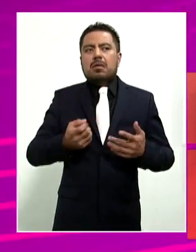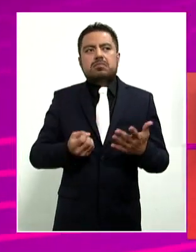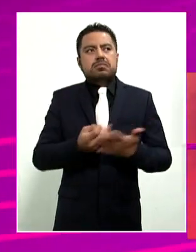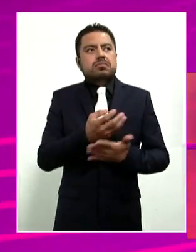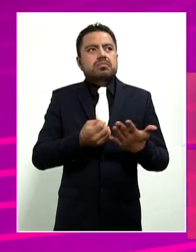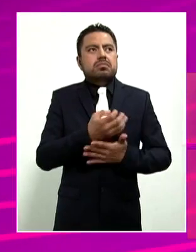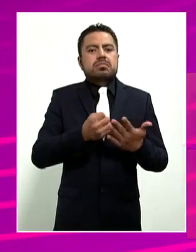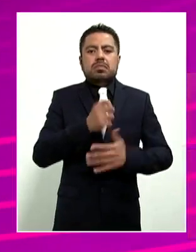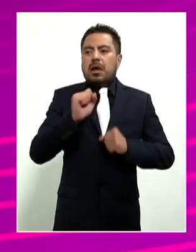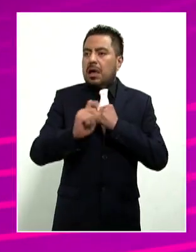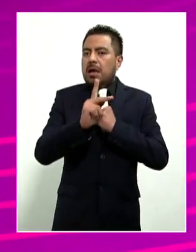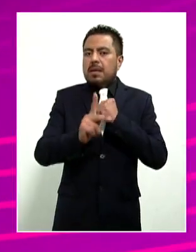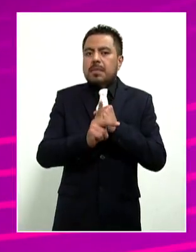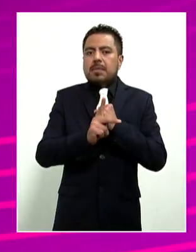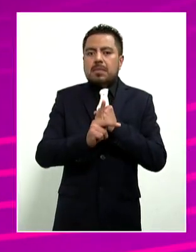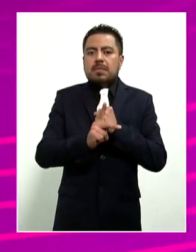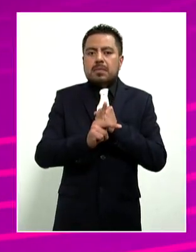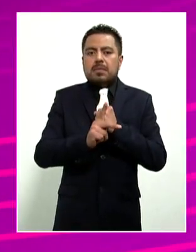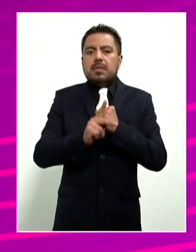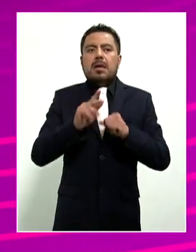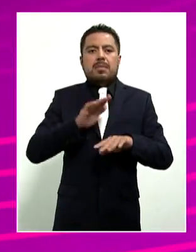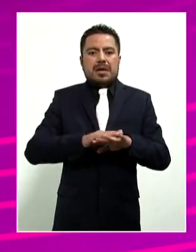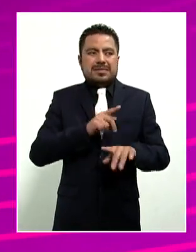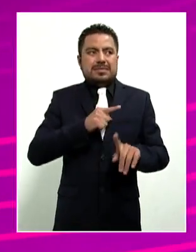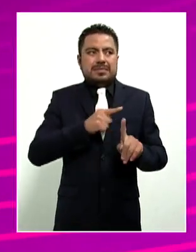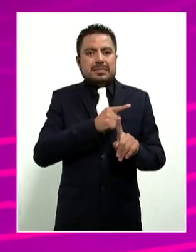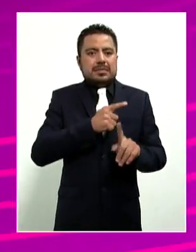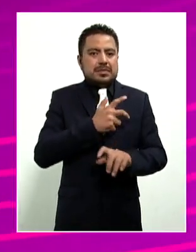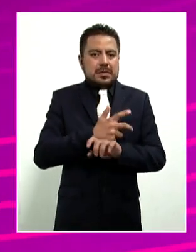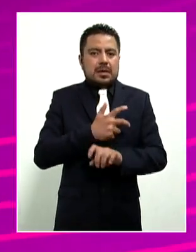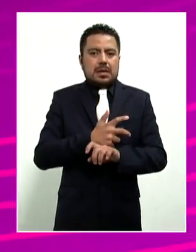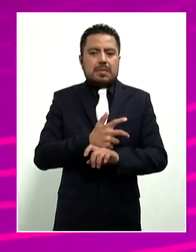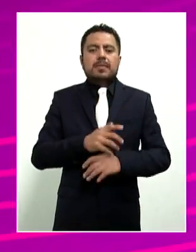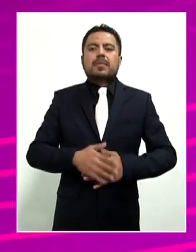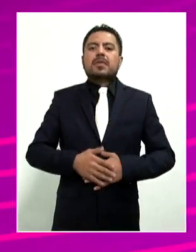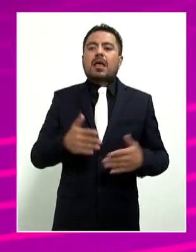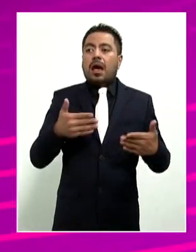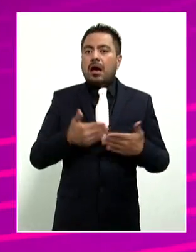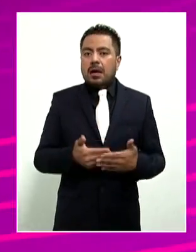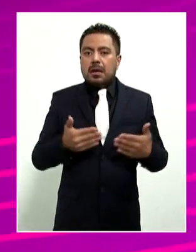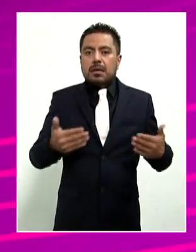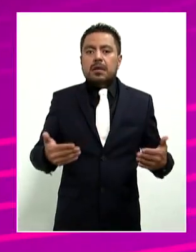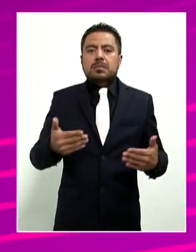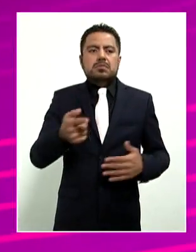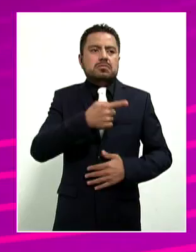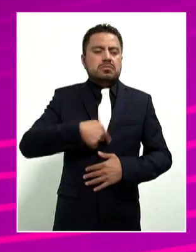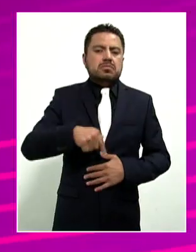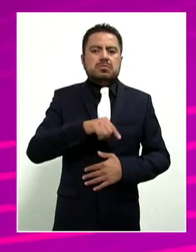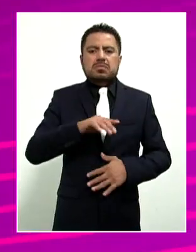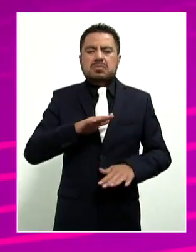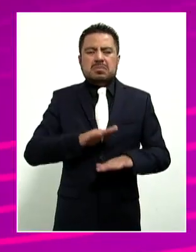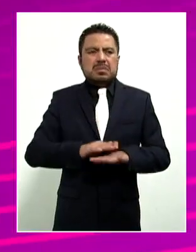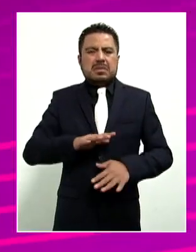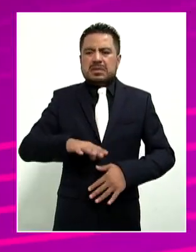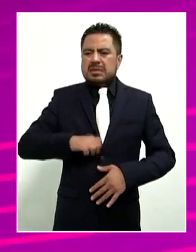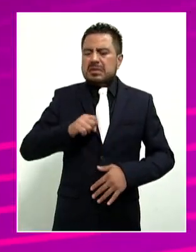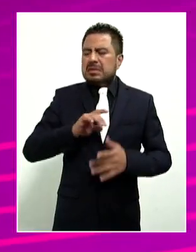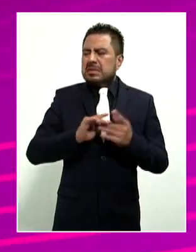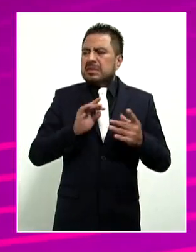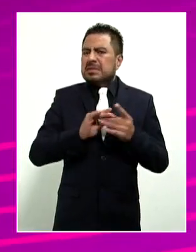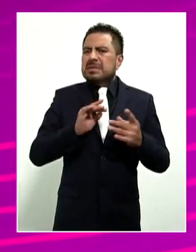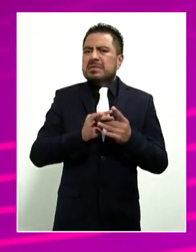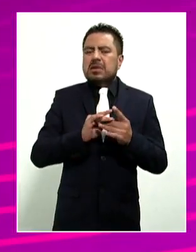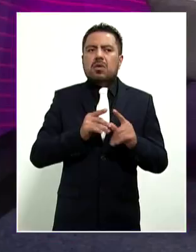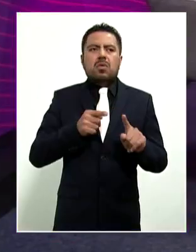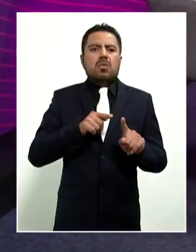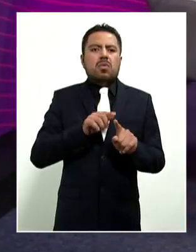país. Más que todo hacia Estados Unidos. Entonces, nosotros nos cuesta siempre un poco explicar que